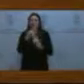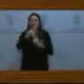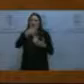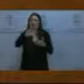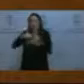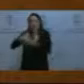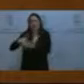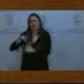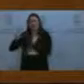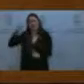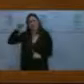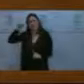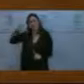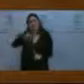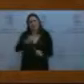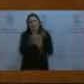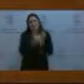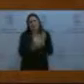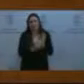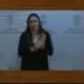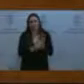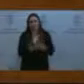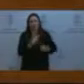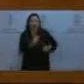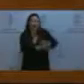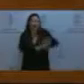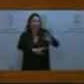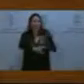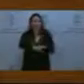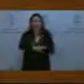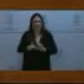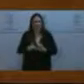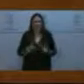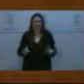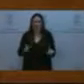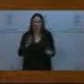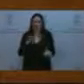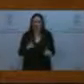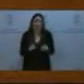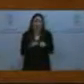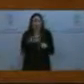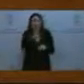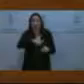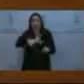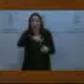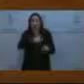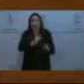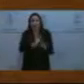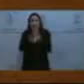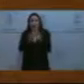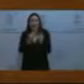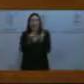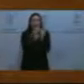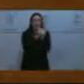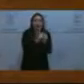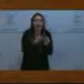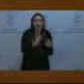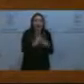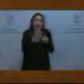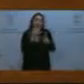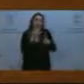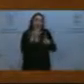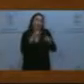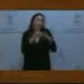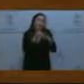históricas. No hay partidismos. No creo que, siendo 20 parroquias con un signo del Grupo